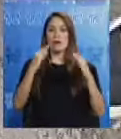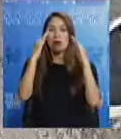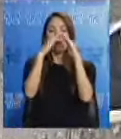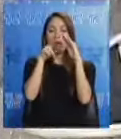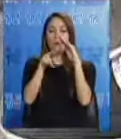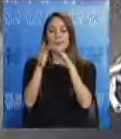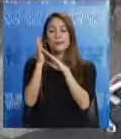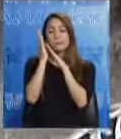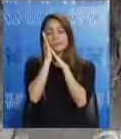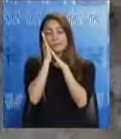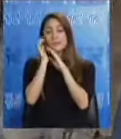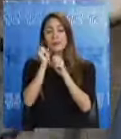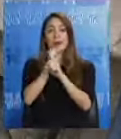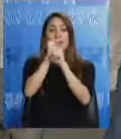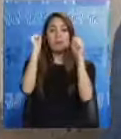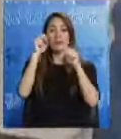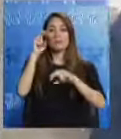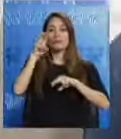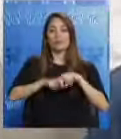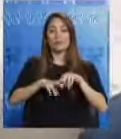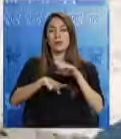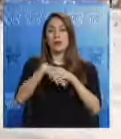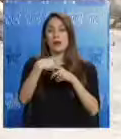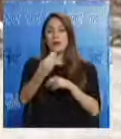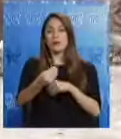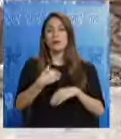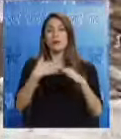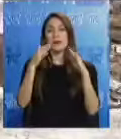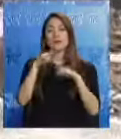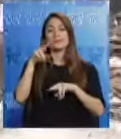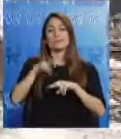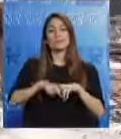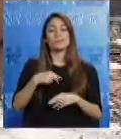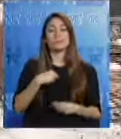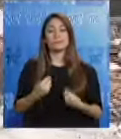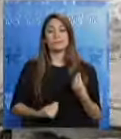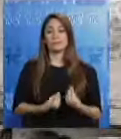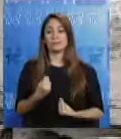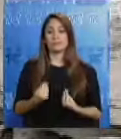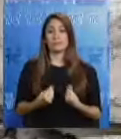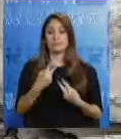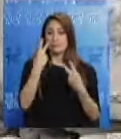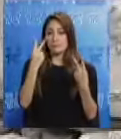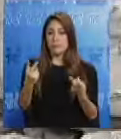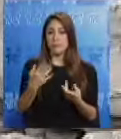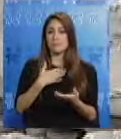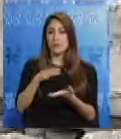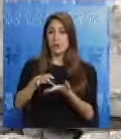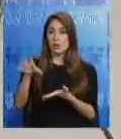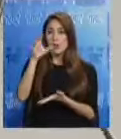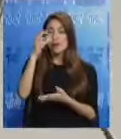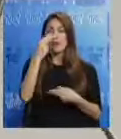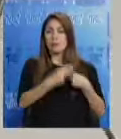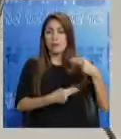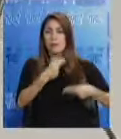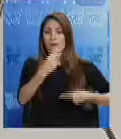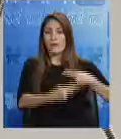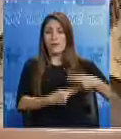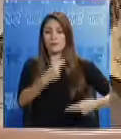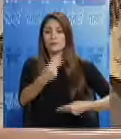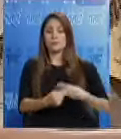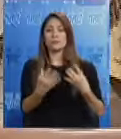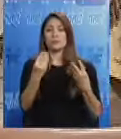el día sentado sobre las ruinas de su inmueble. Mire usted, mire mi colegio, donde he educado generaciones de